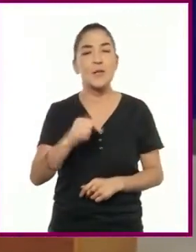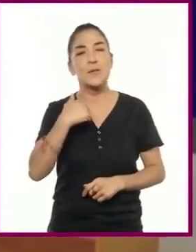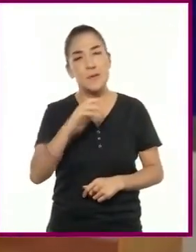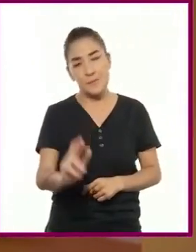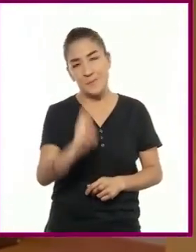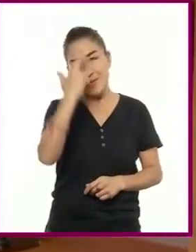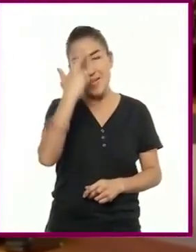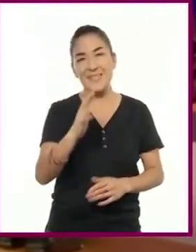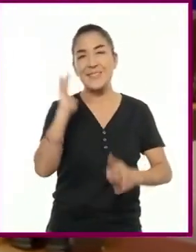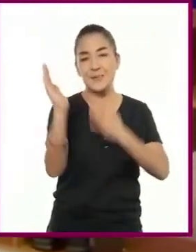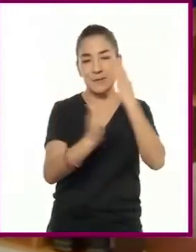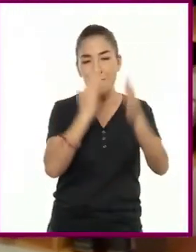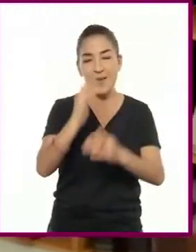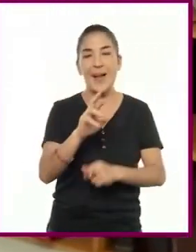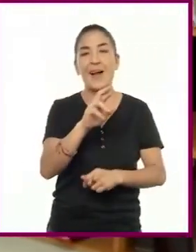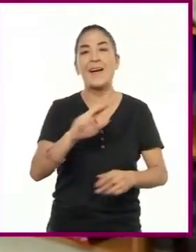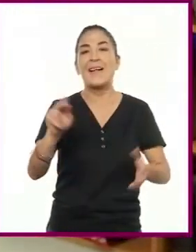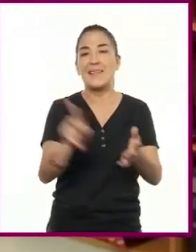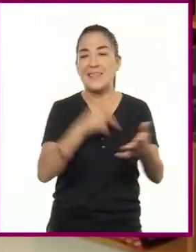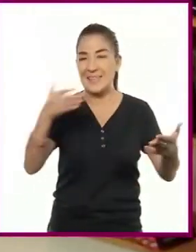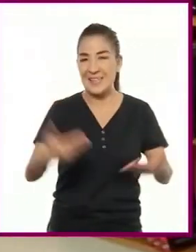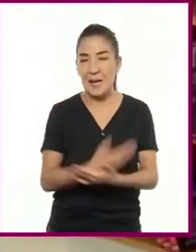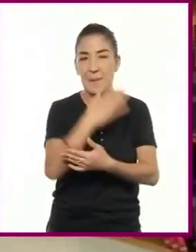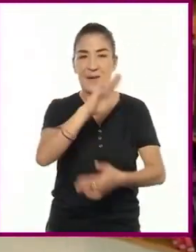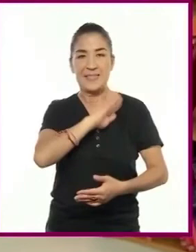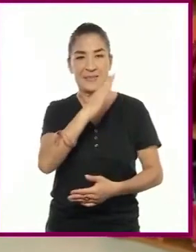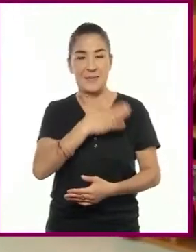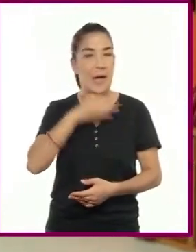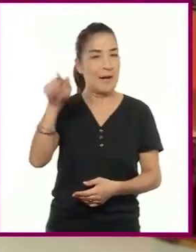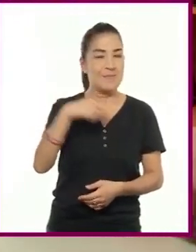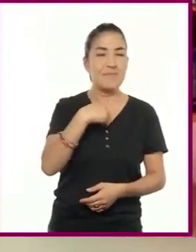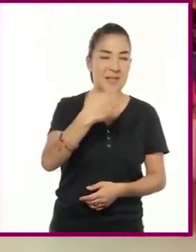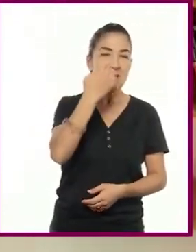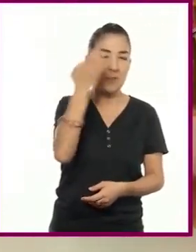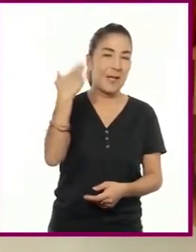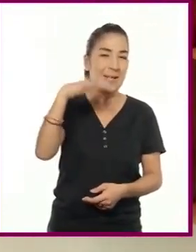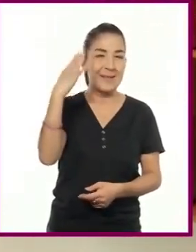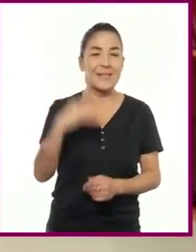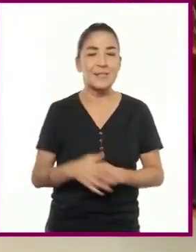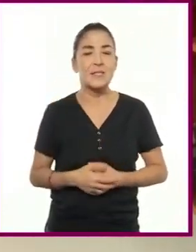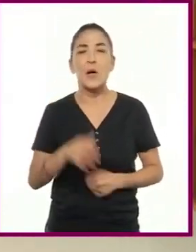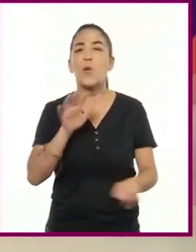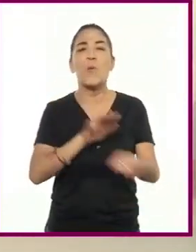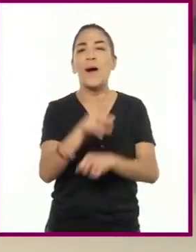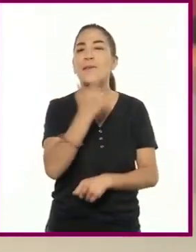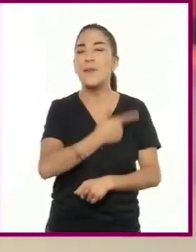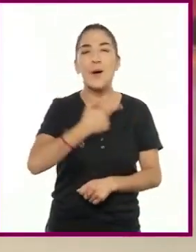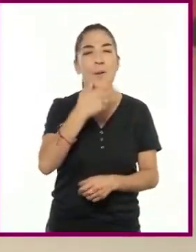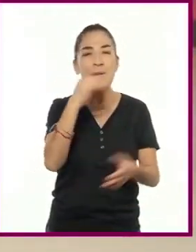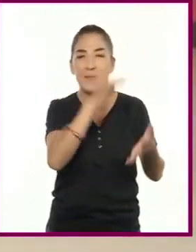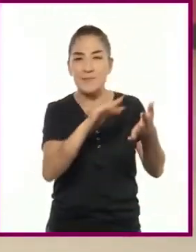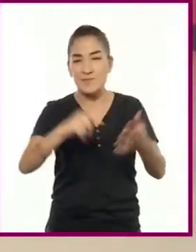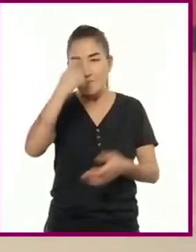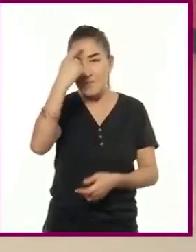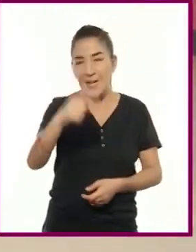estudié Renacimiento español en la escuela, el autor que más me gustaba era Lope de Vega.